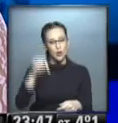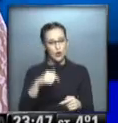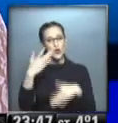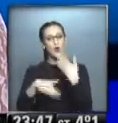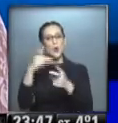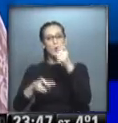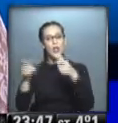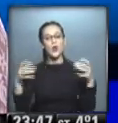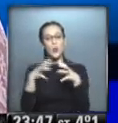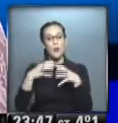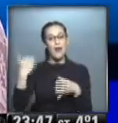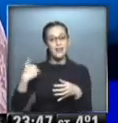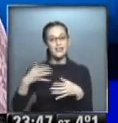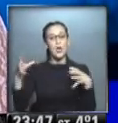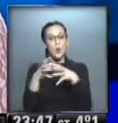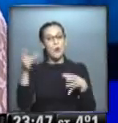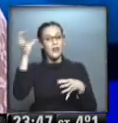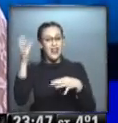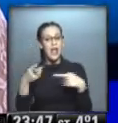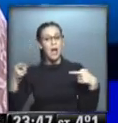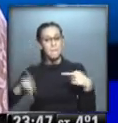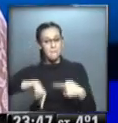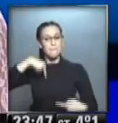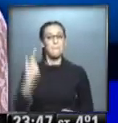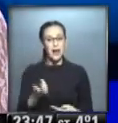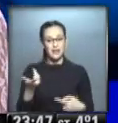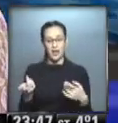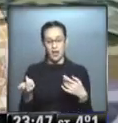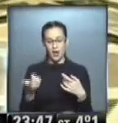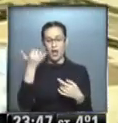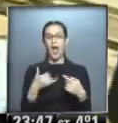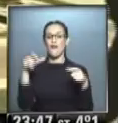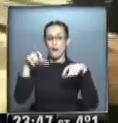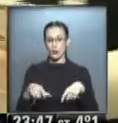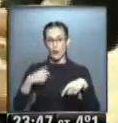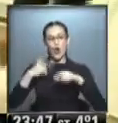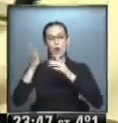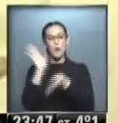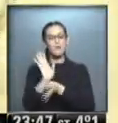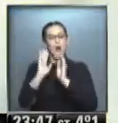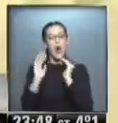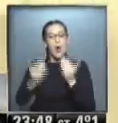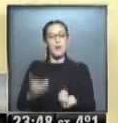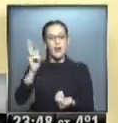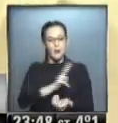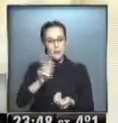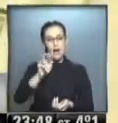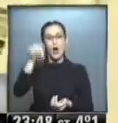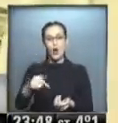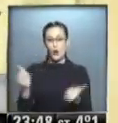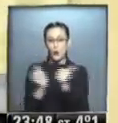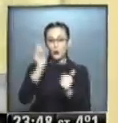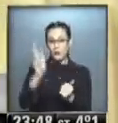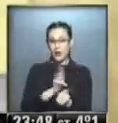selección argentina de fútbol y también la italiana, que van a jugar mañana un partido amistoso en homenaje al Papa Francisco, justamente estuvieron con el Santo